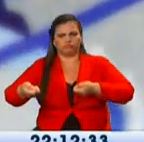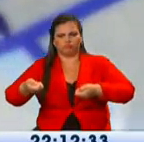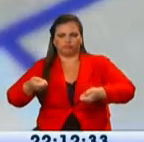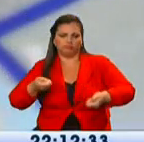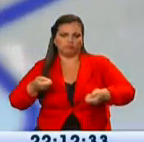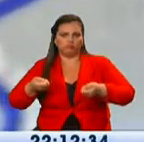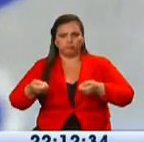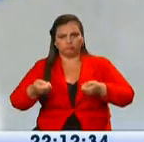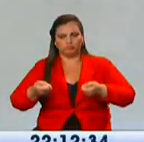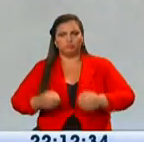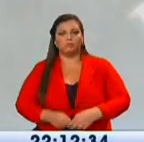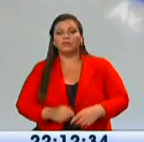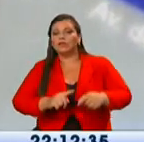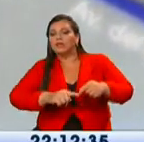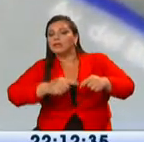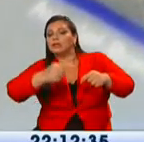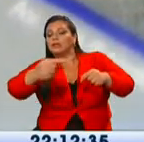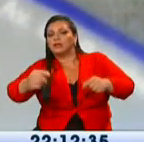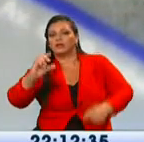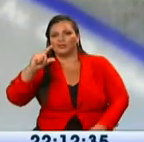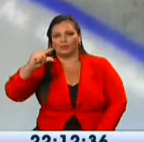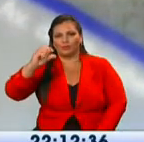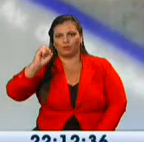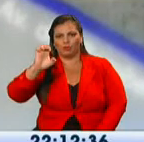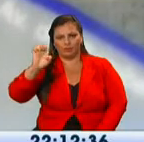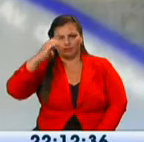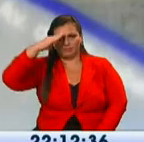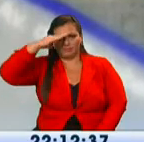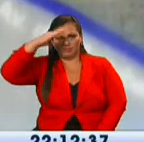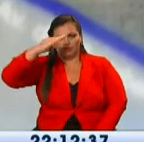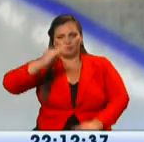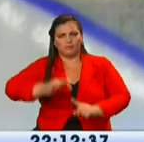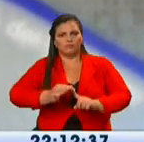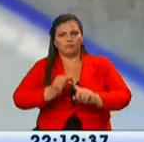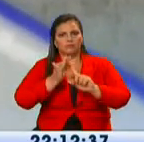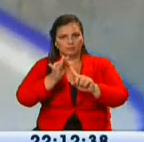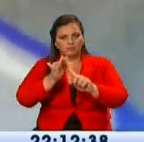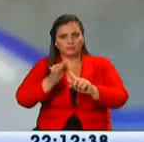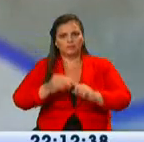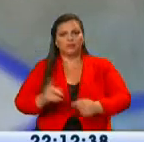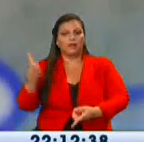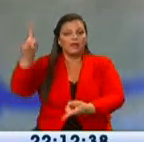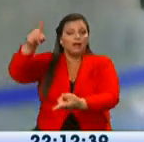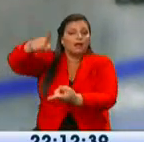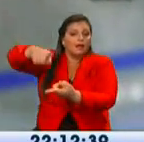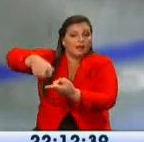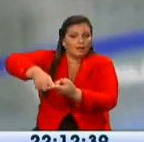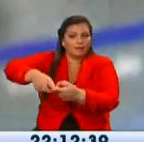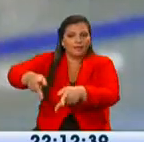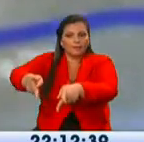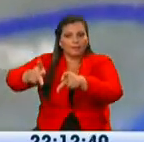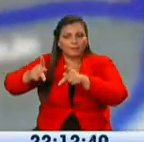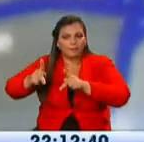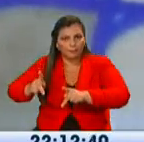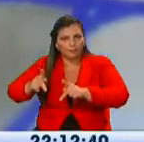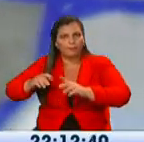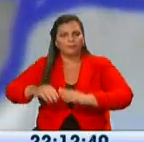livianos, 70 pesados. Y el sector desde el GOE hasta el puente de la